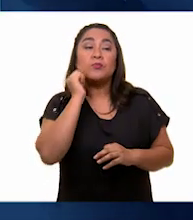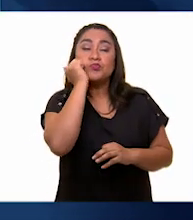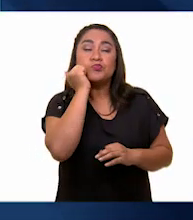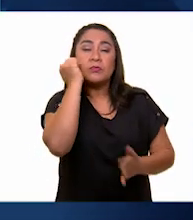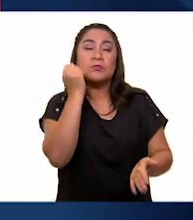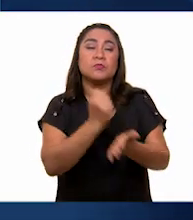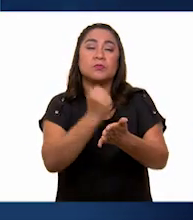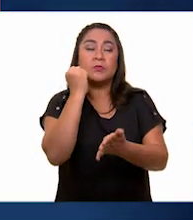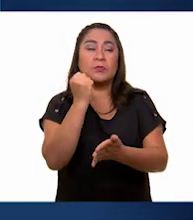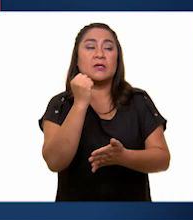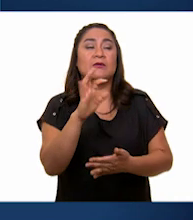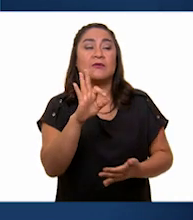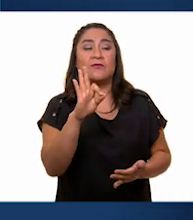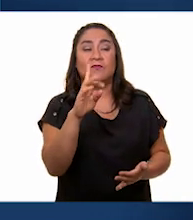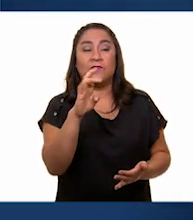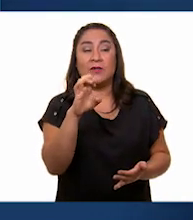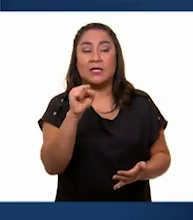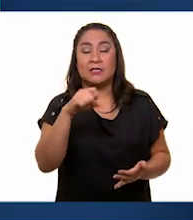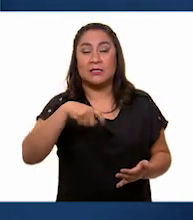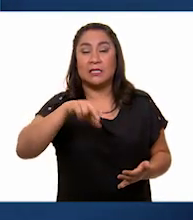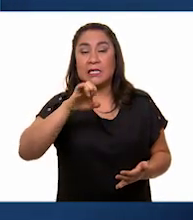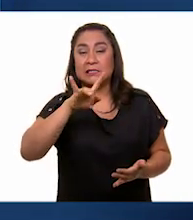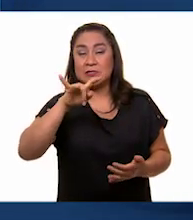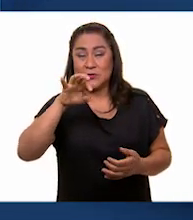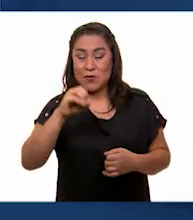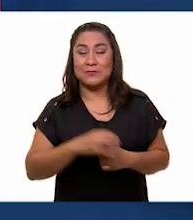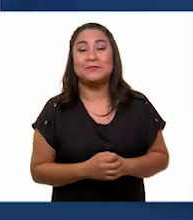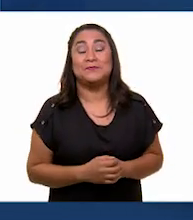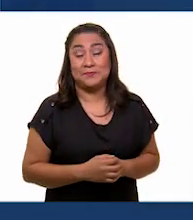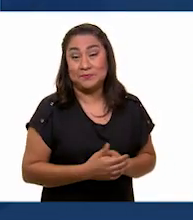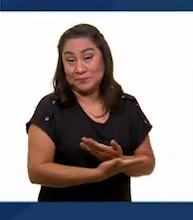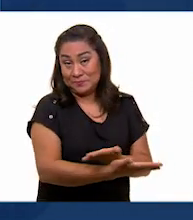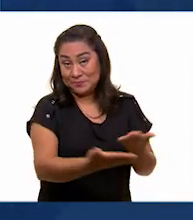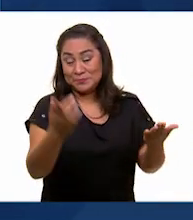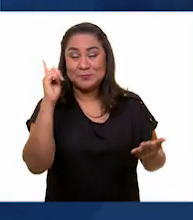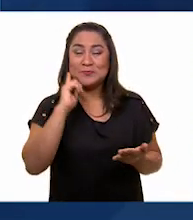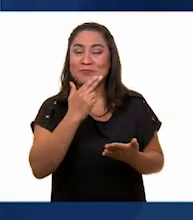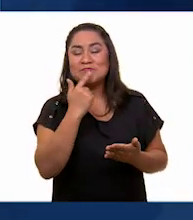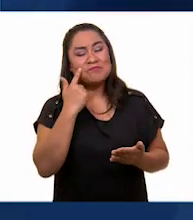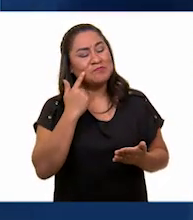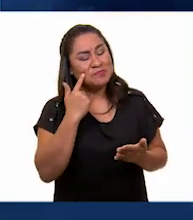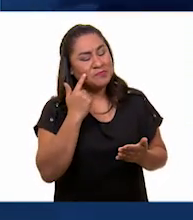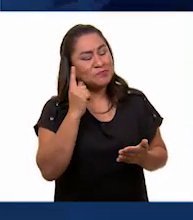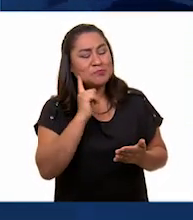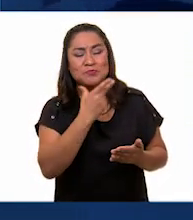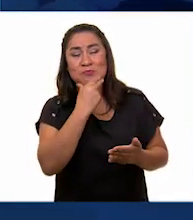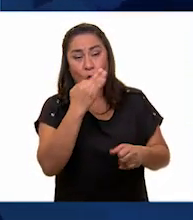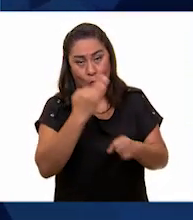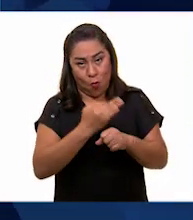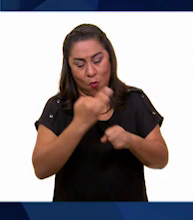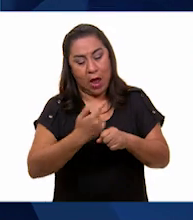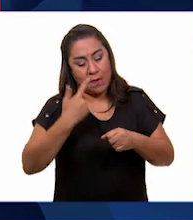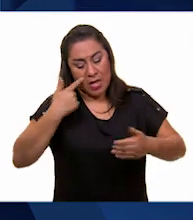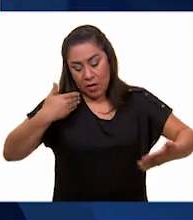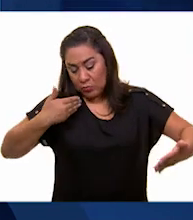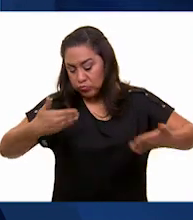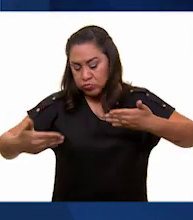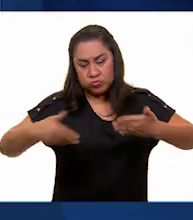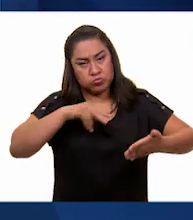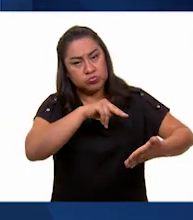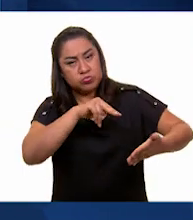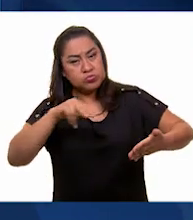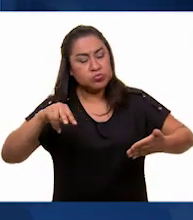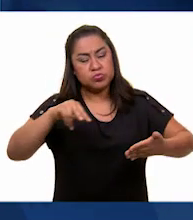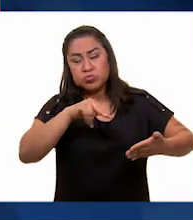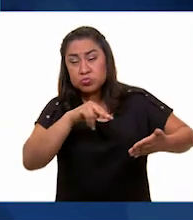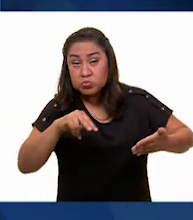marca Fresquecito. Alumnas y alumnos, es momento de comparar los resultados que ustedes obtuvieron. Si es